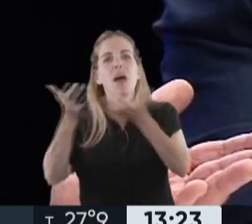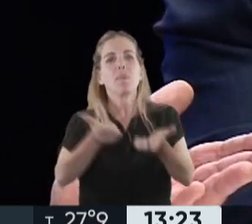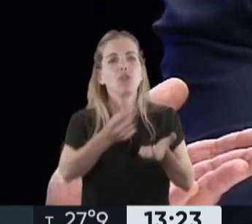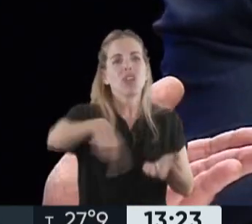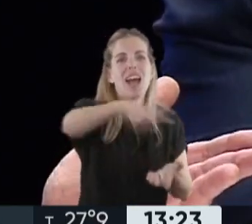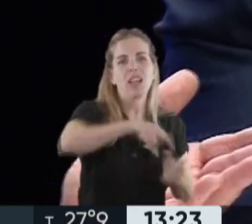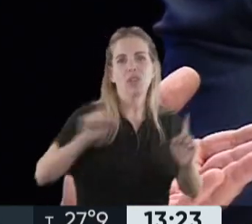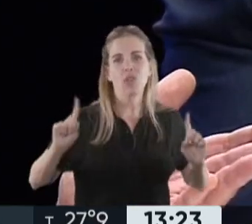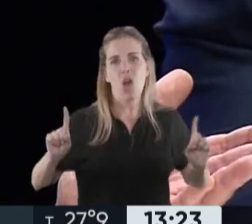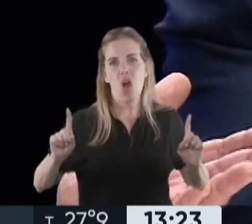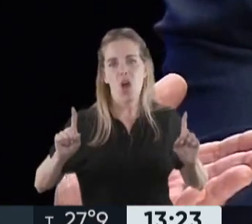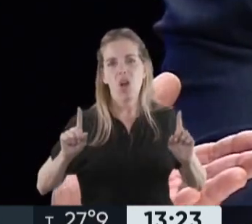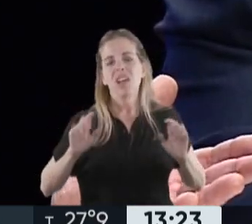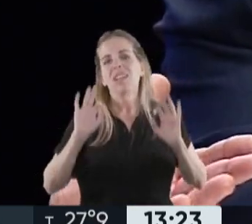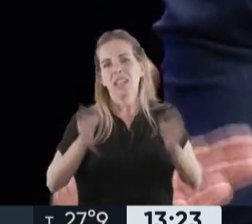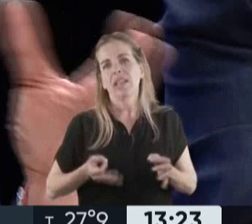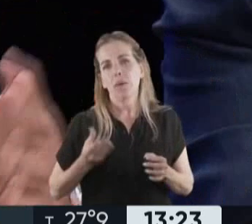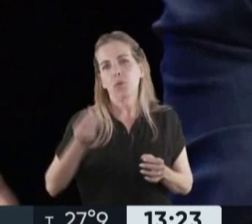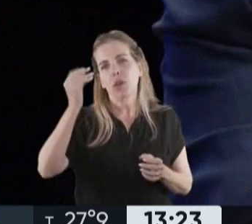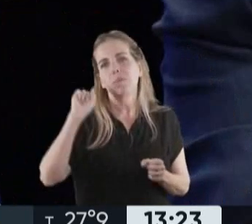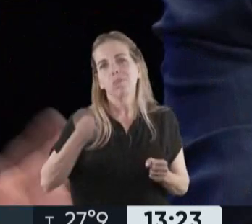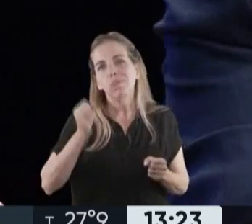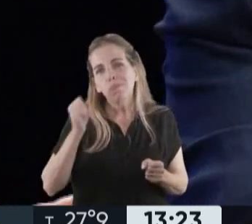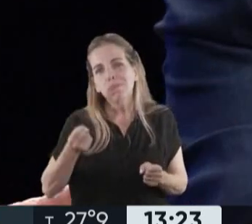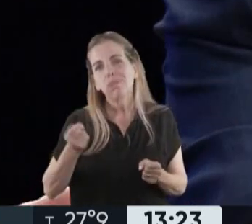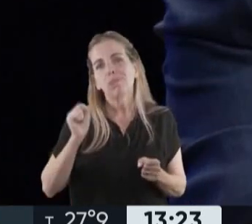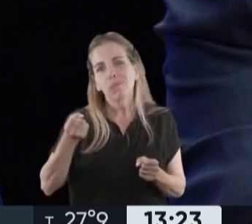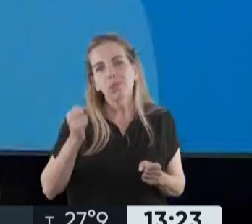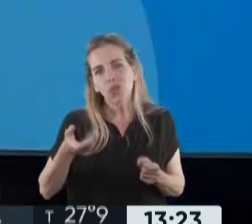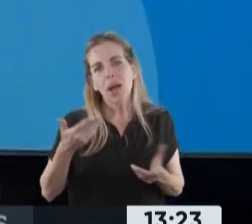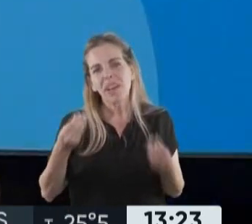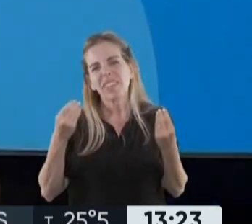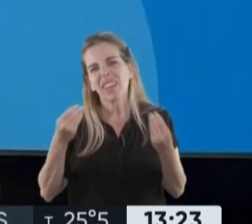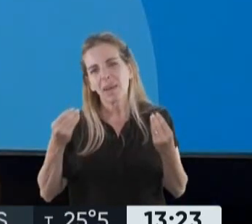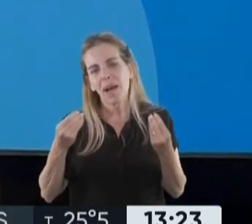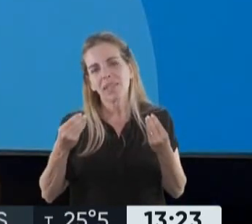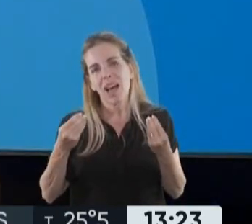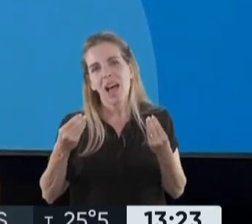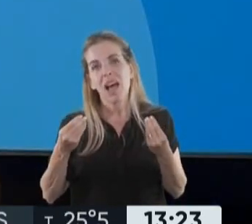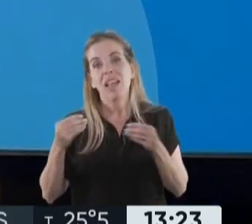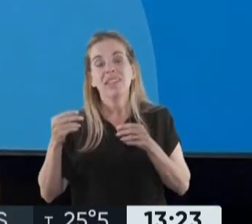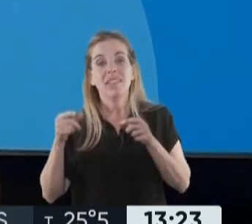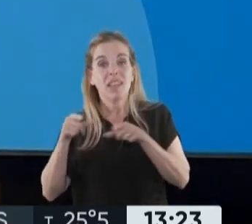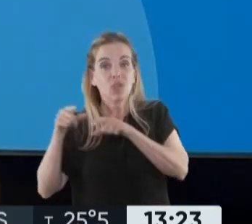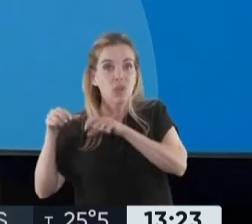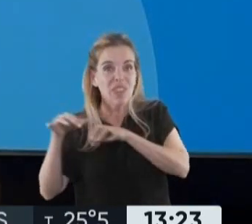no existe, ya lo vimos muchas veces. Muchas veces nos hablaron del derrame, el derrame no existe.